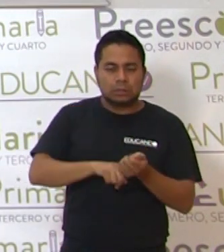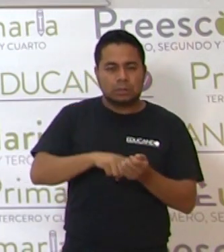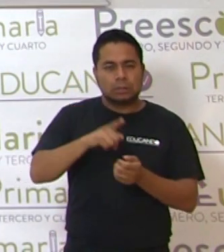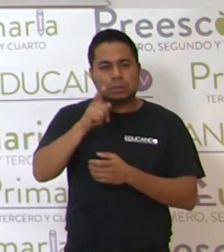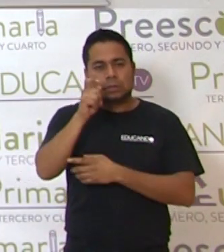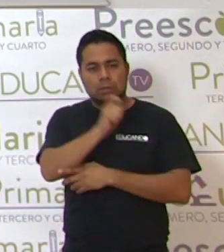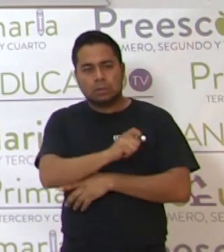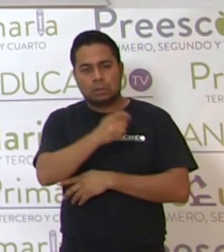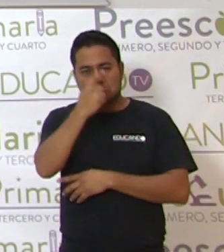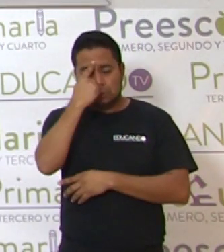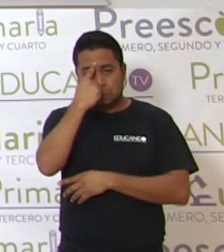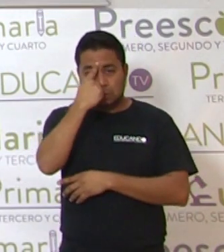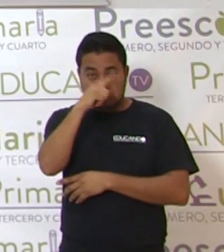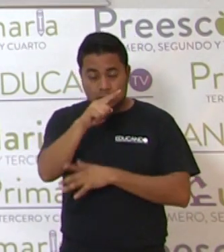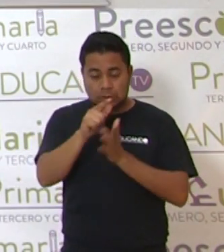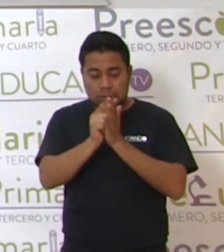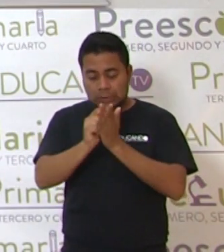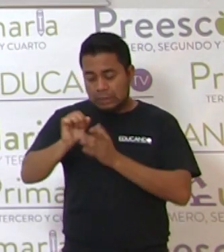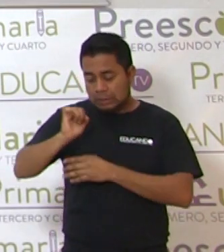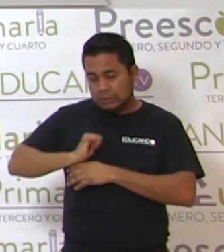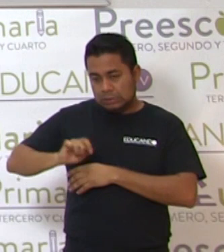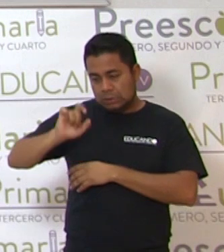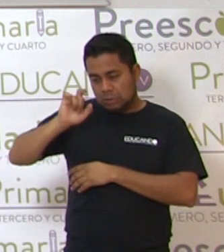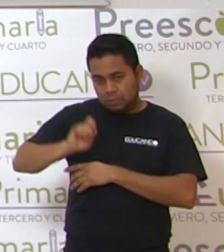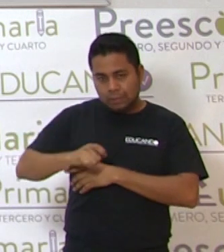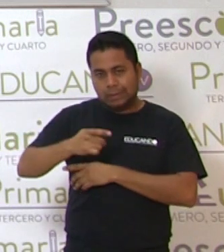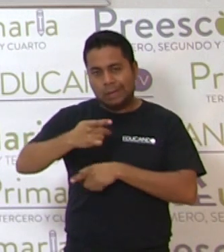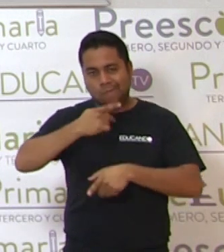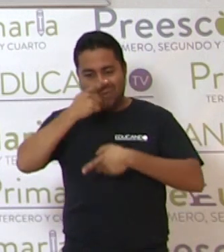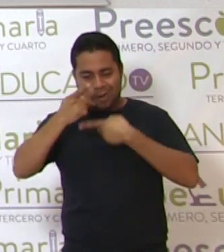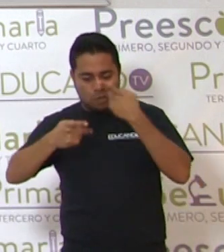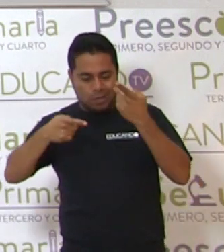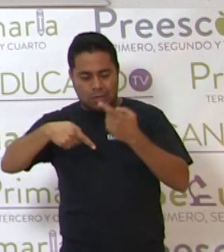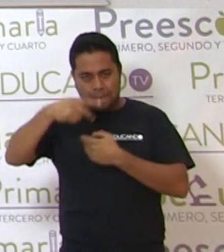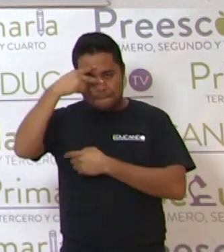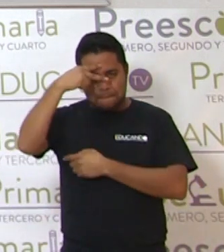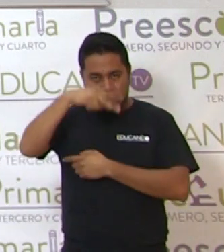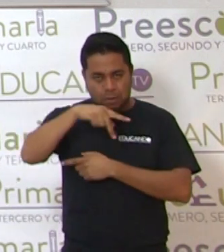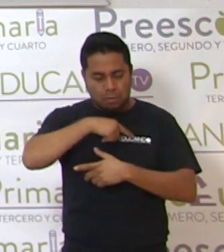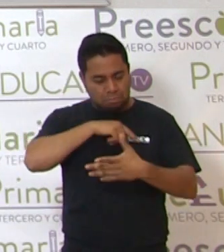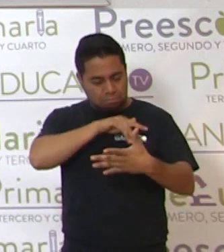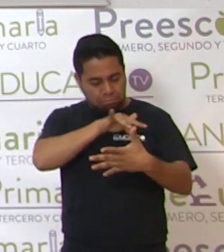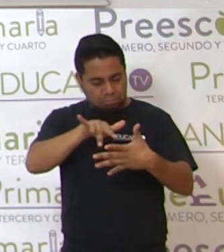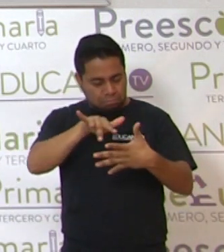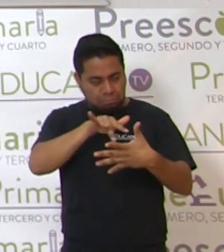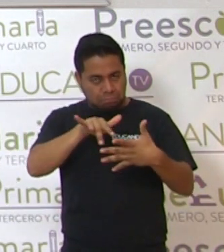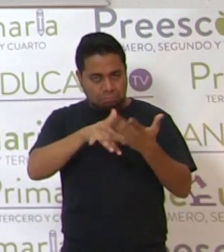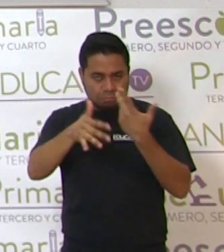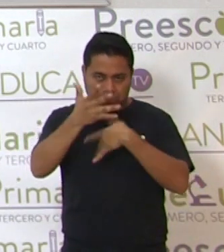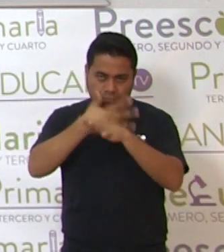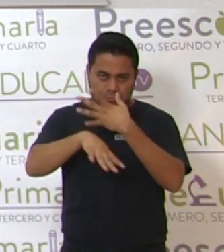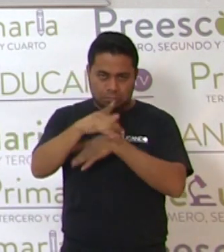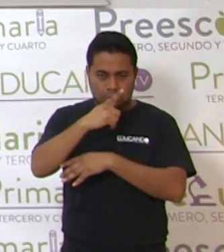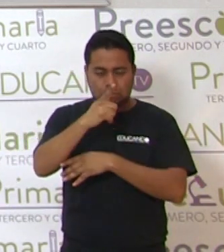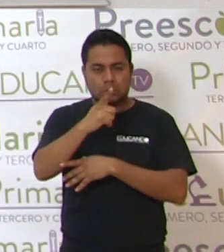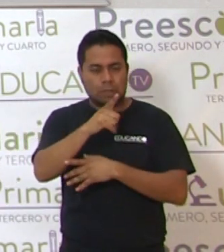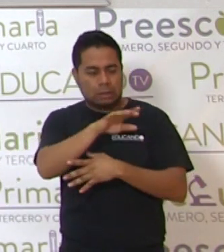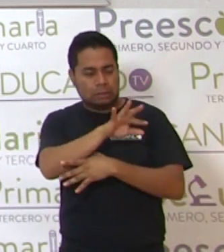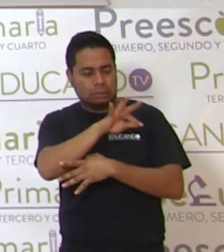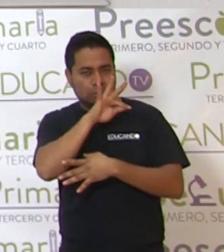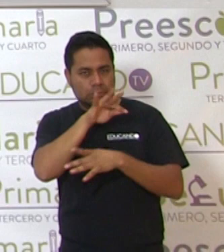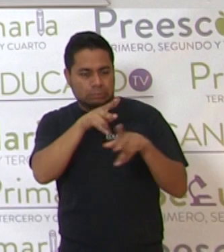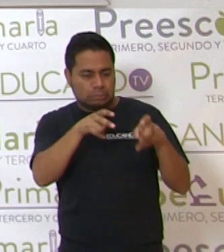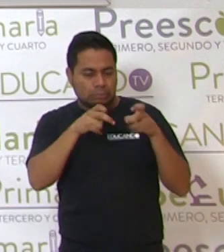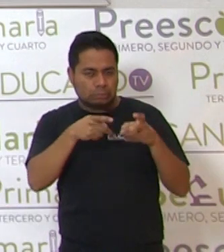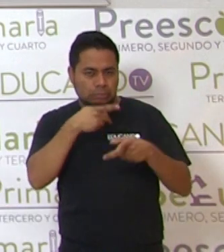antología de la poesía del siglo XX en México. Y le voy a dar lectura a una poesía que viene